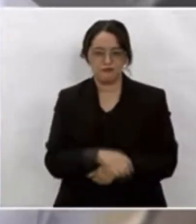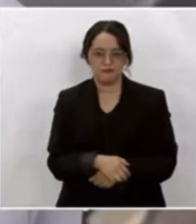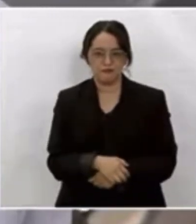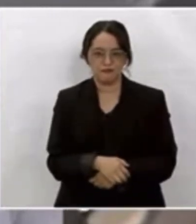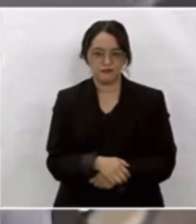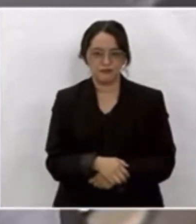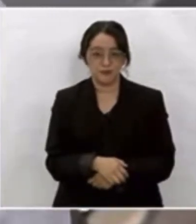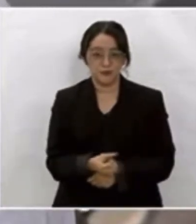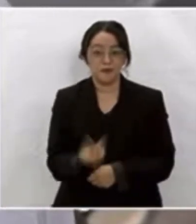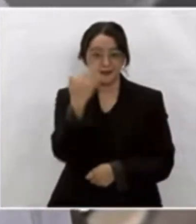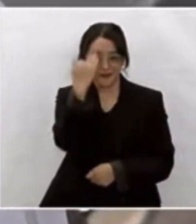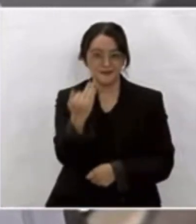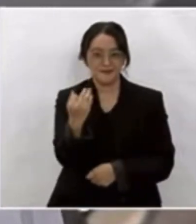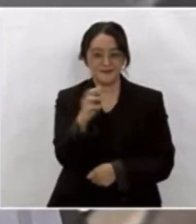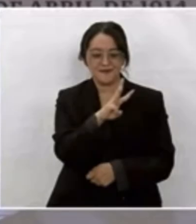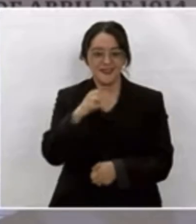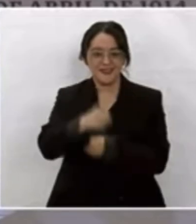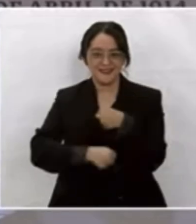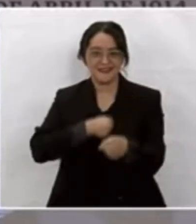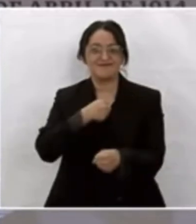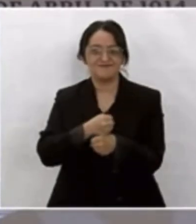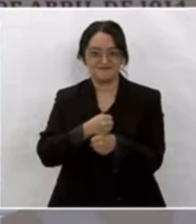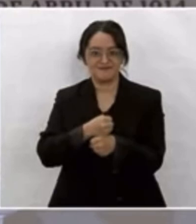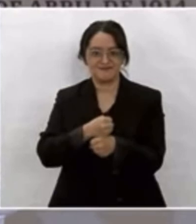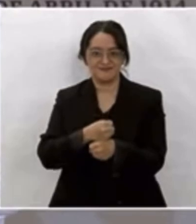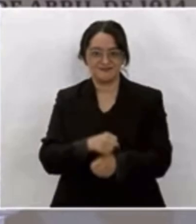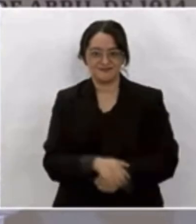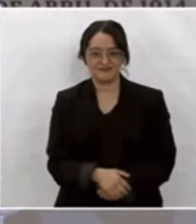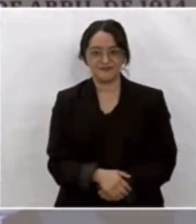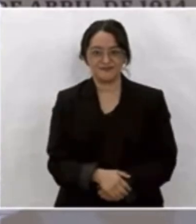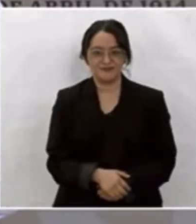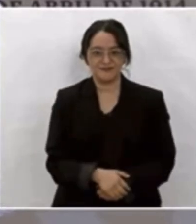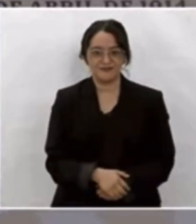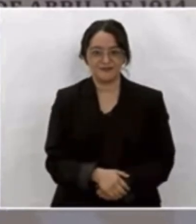durante 3 siglos, 300 años,